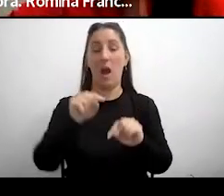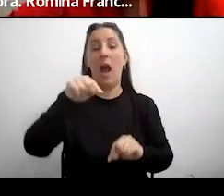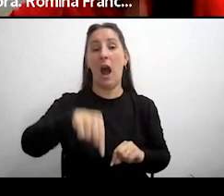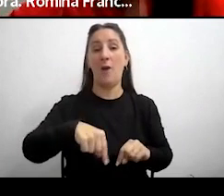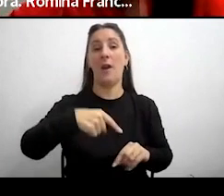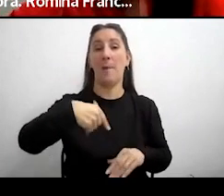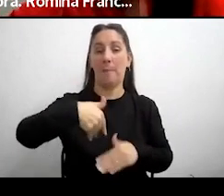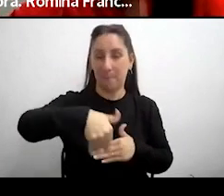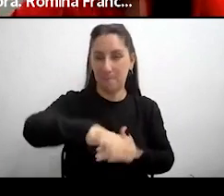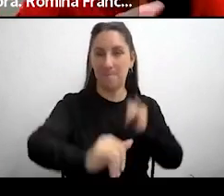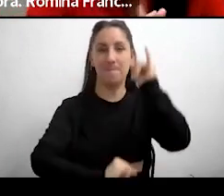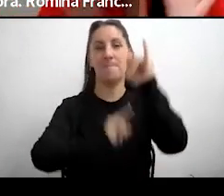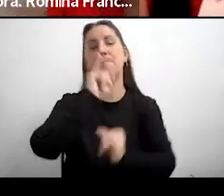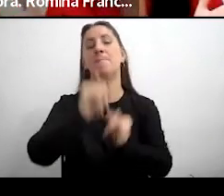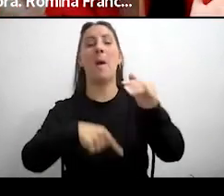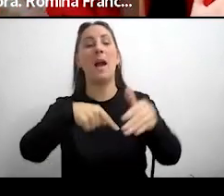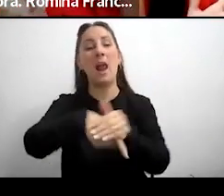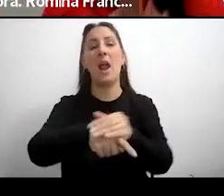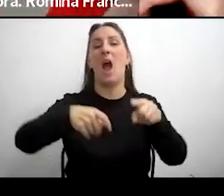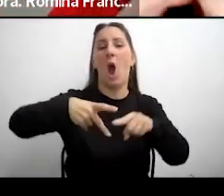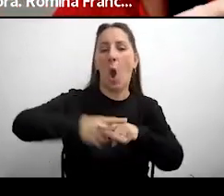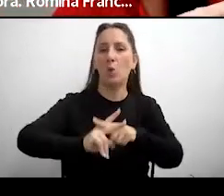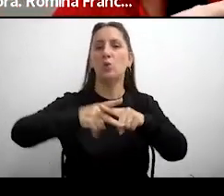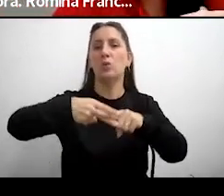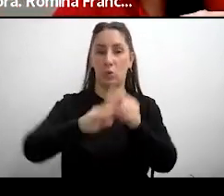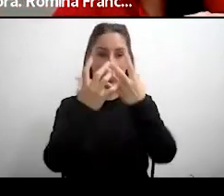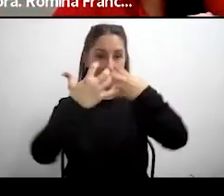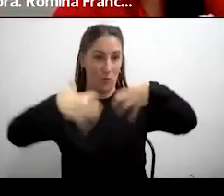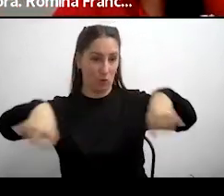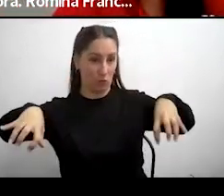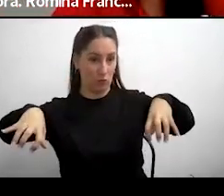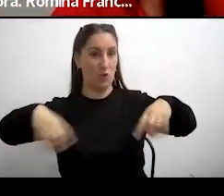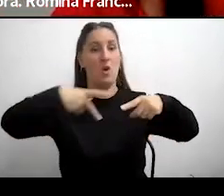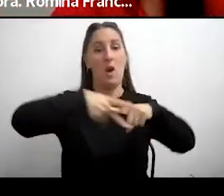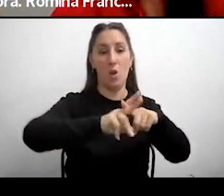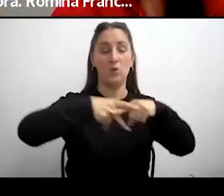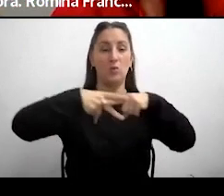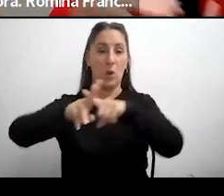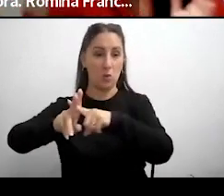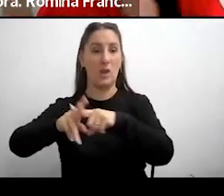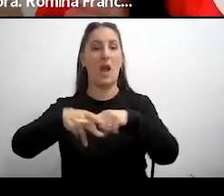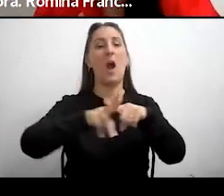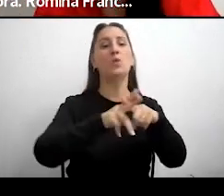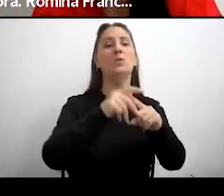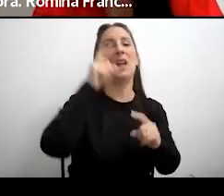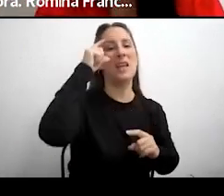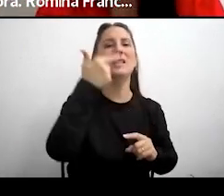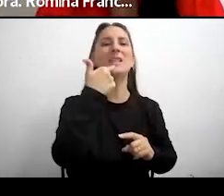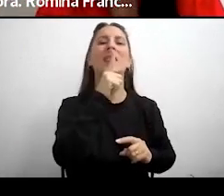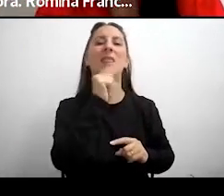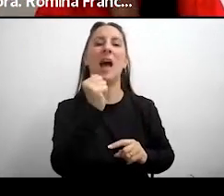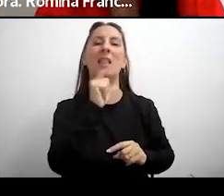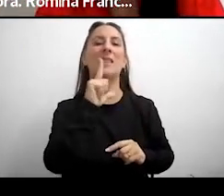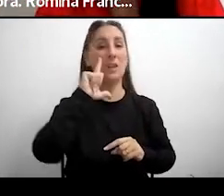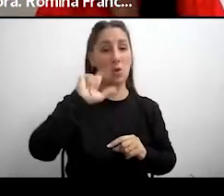en profundidad todo este ajuste, que se divide en dos, se divide en una parte de ajuste estático, otra parte